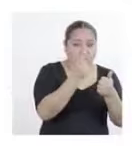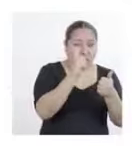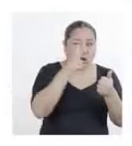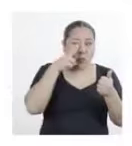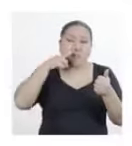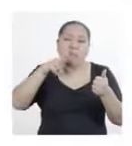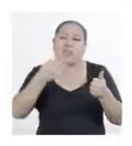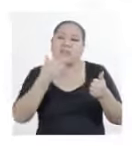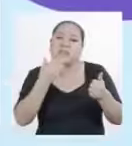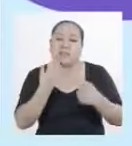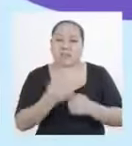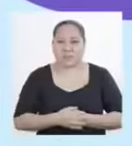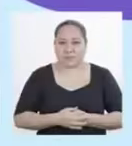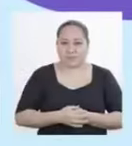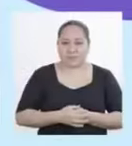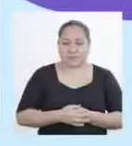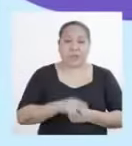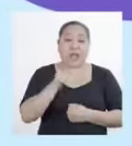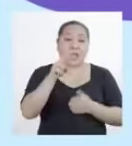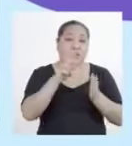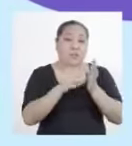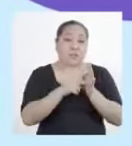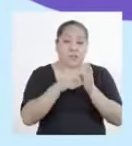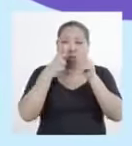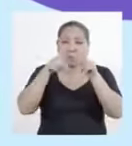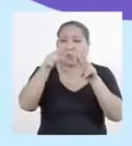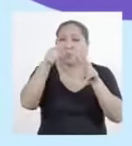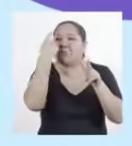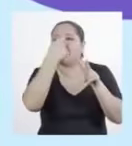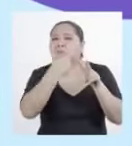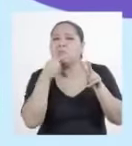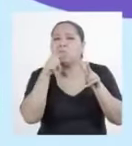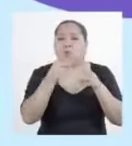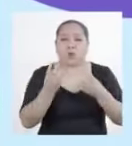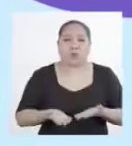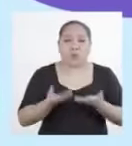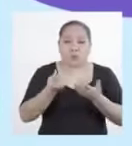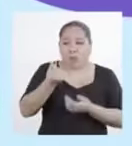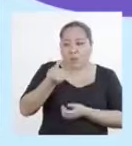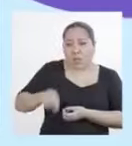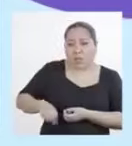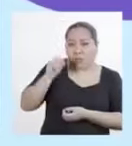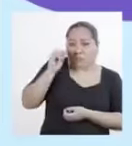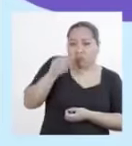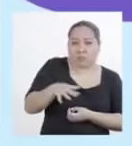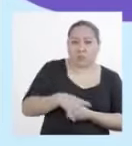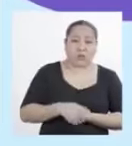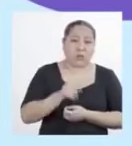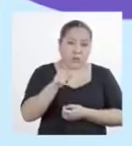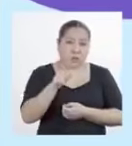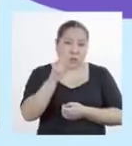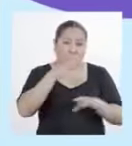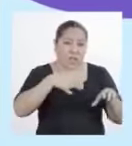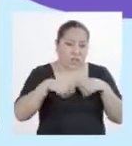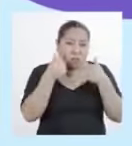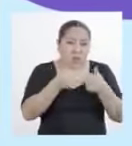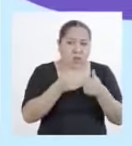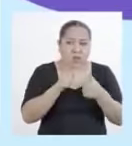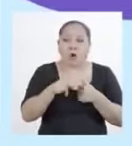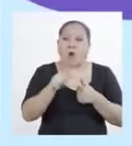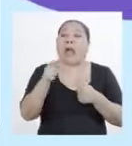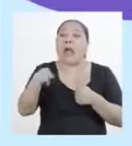mirar a quién? Quiere decir que no mires a la cara a la persona cuando estás dando una limosna Que tienes que hacer el bien No